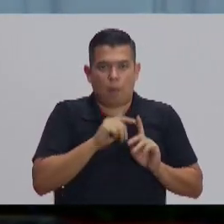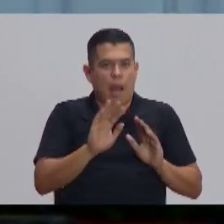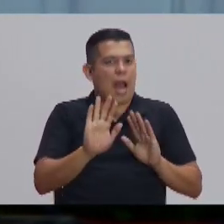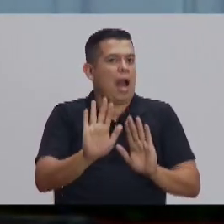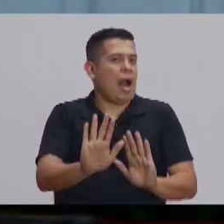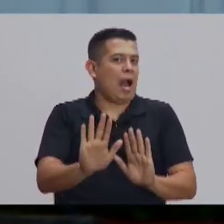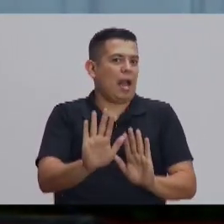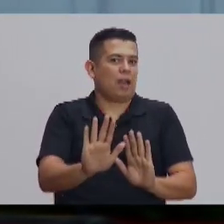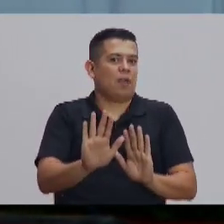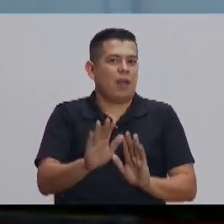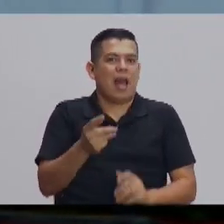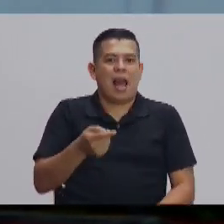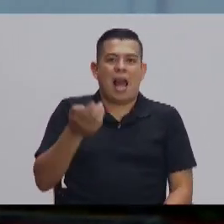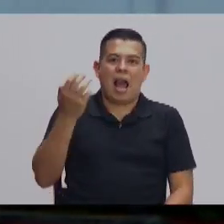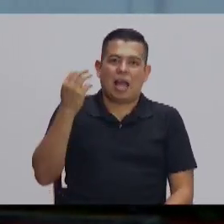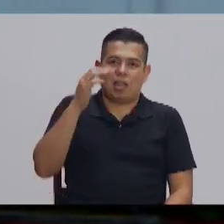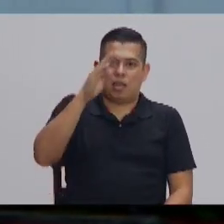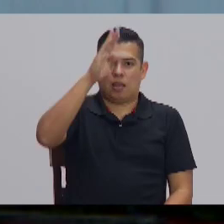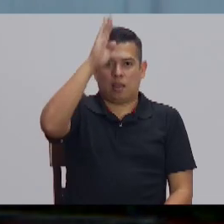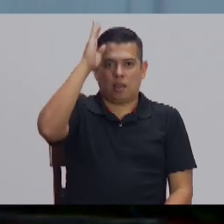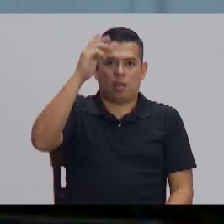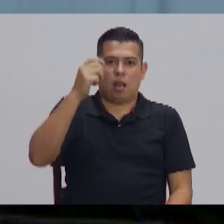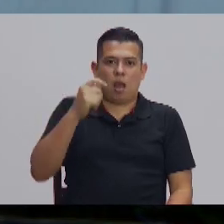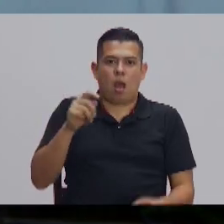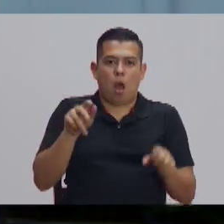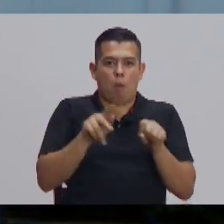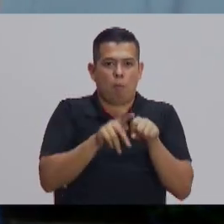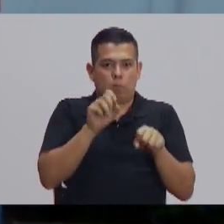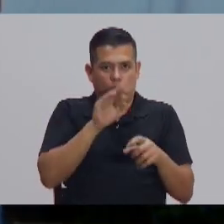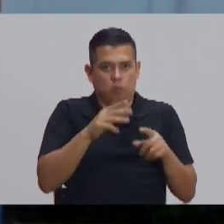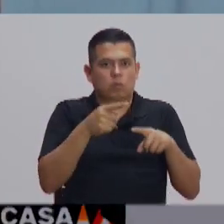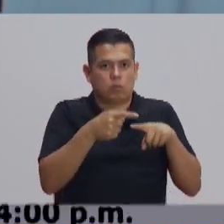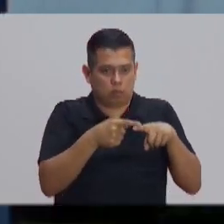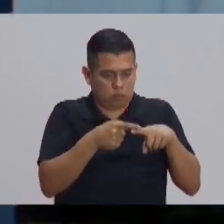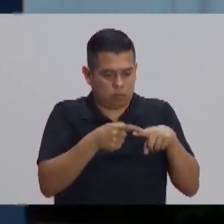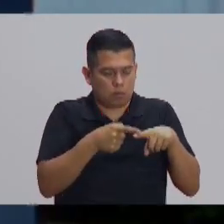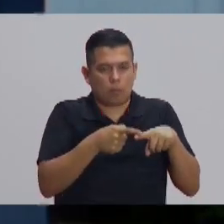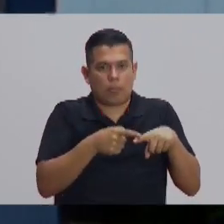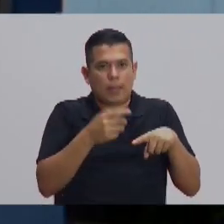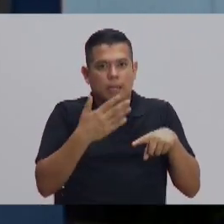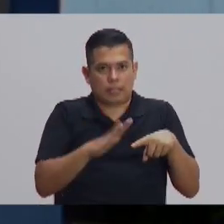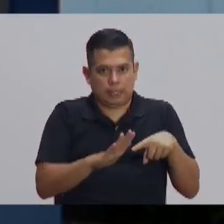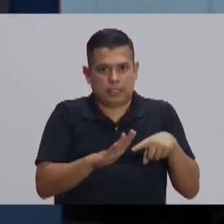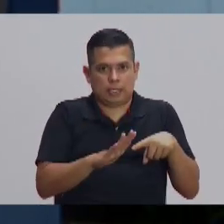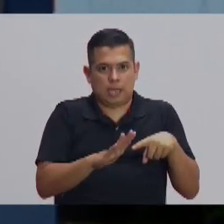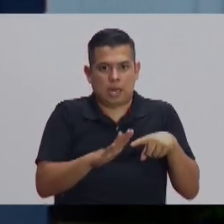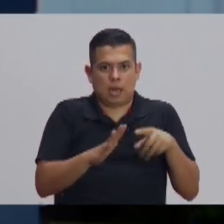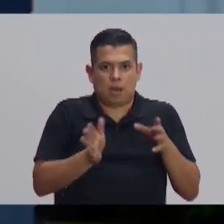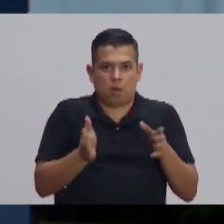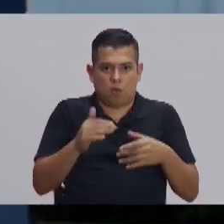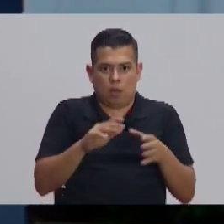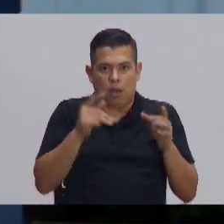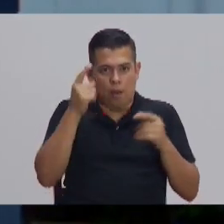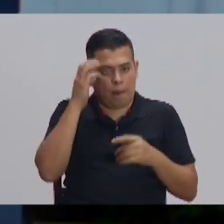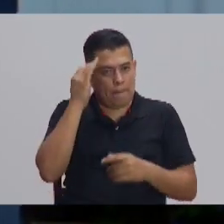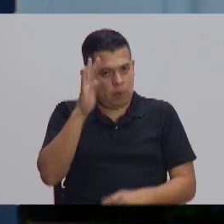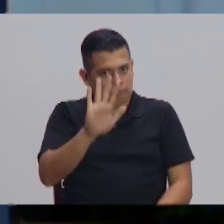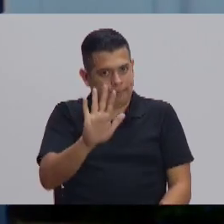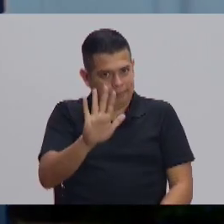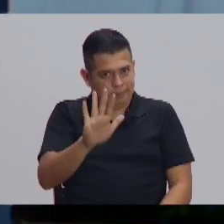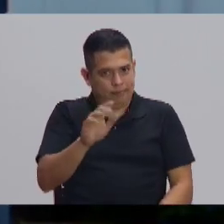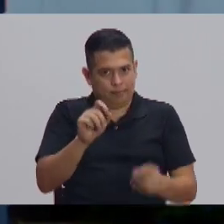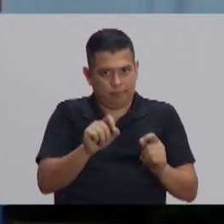en romanos pablo habla ya de la circuncisión y lin circuncisión en la gracia no se preocupe